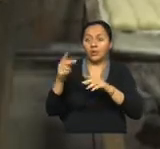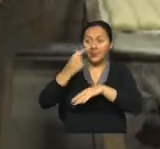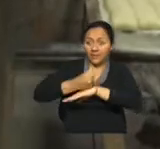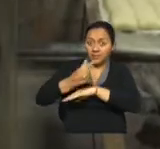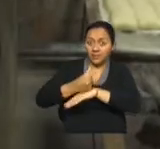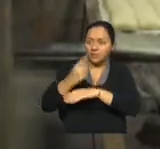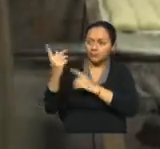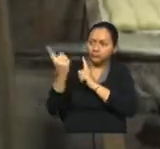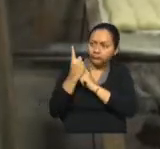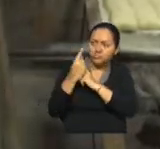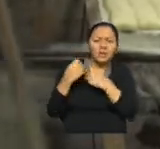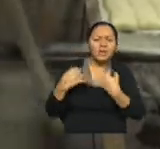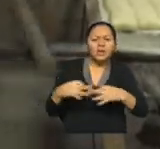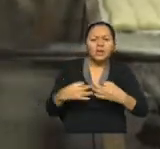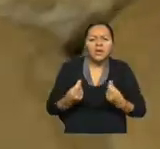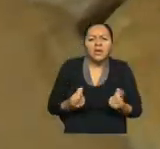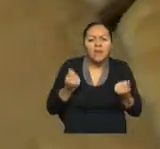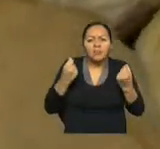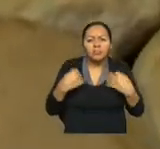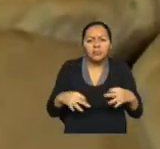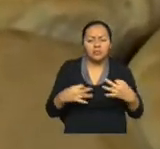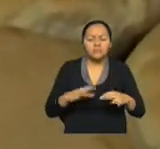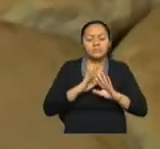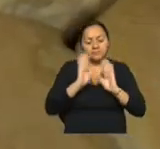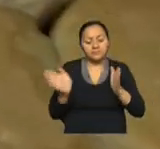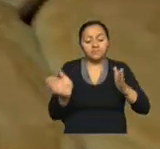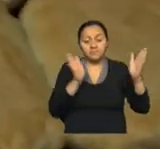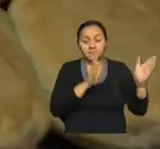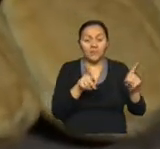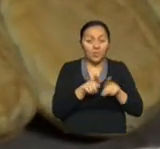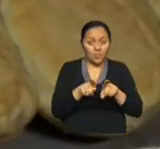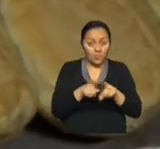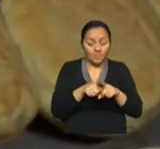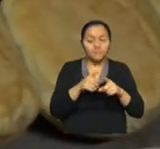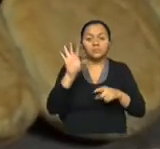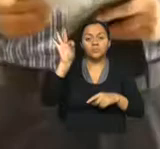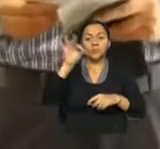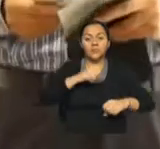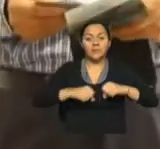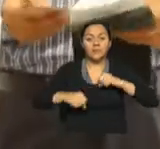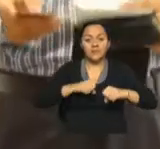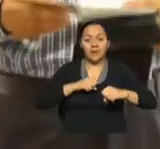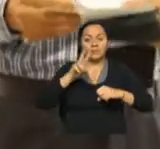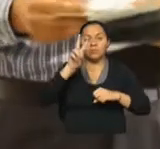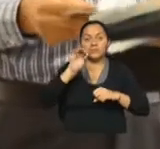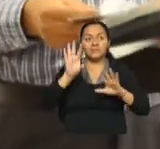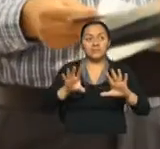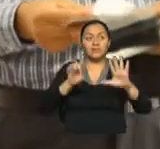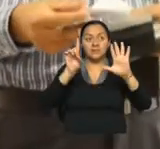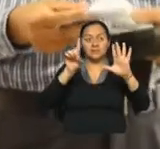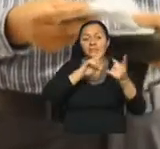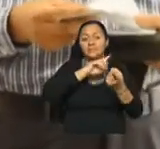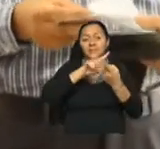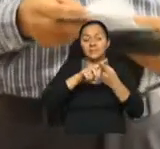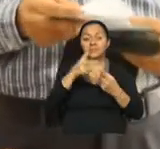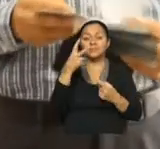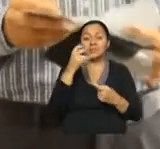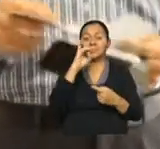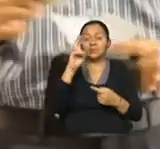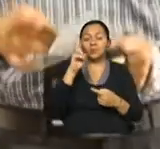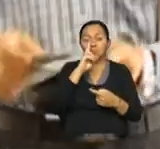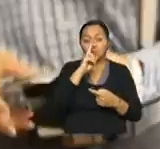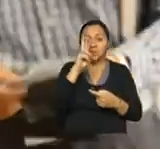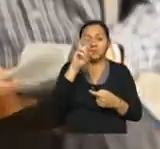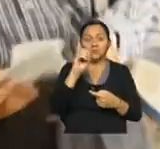hacen sencillo, las cosas rápido. Al igual que Jaime, desde el 9 de mayo de 2016 al 13 de junio de